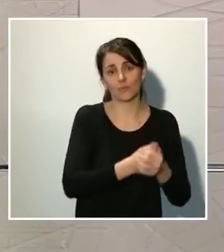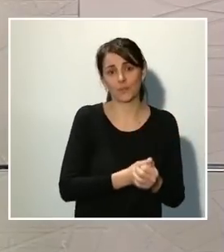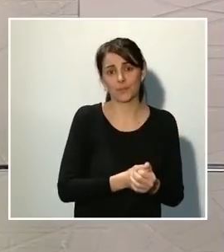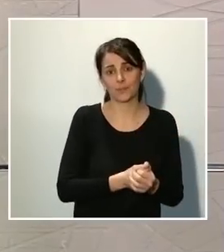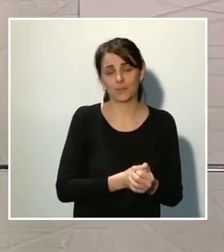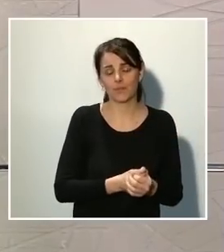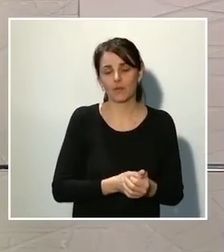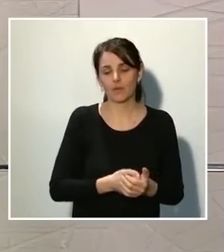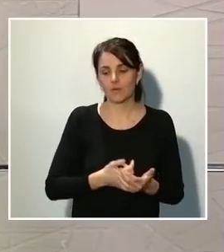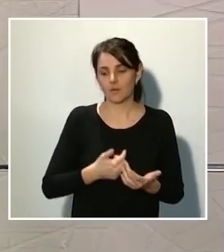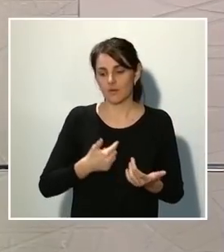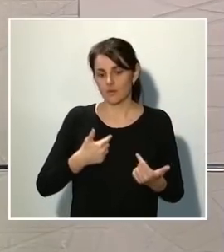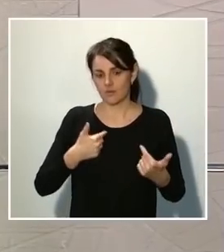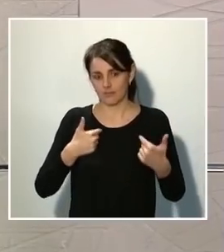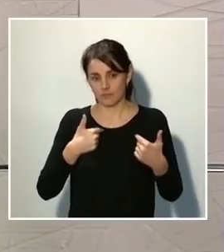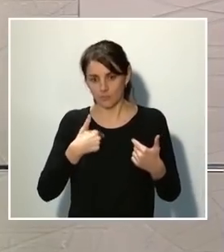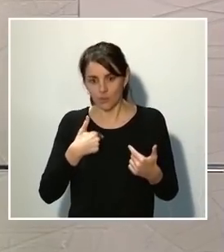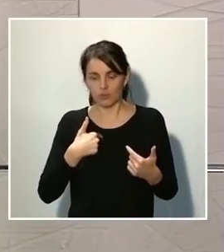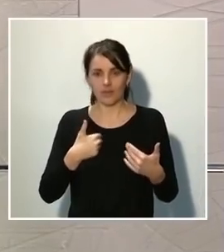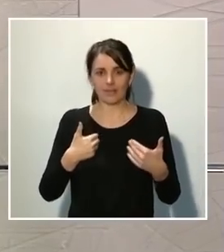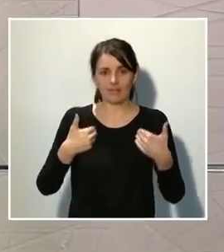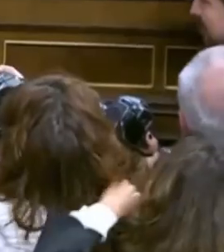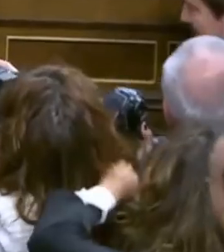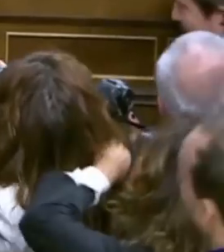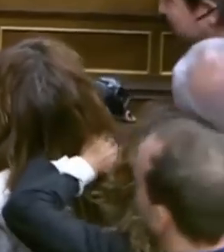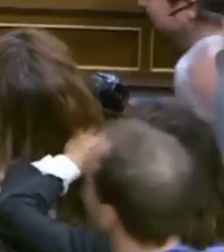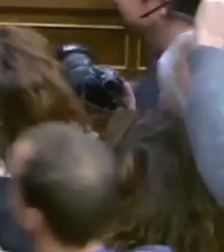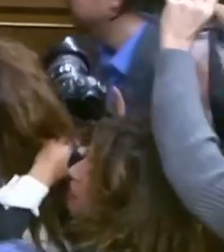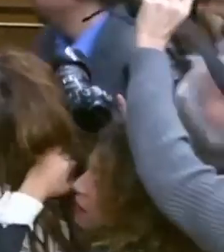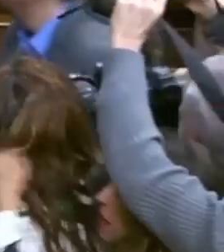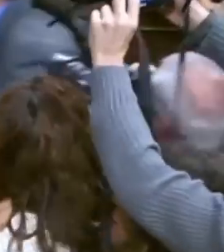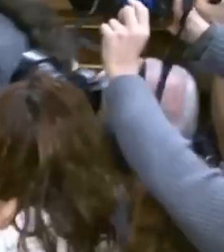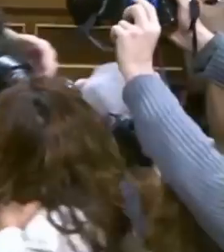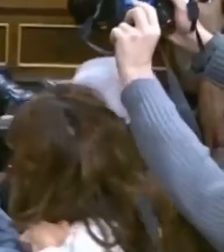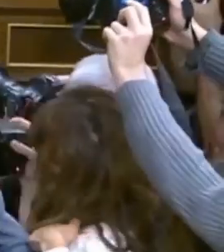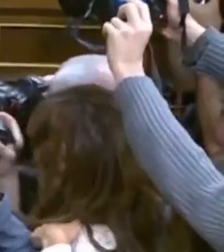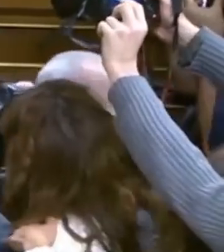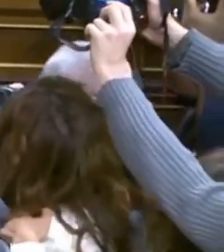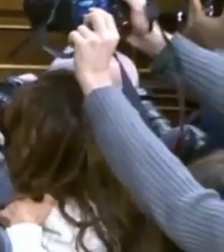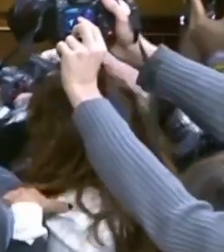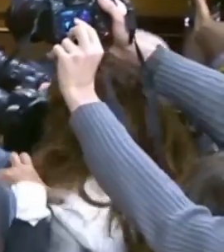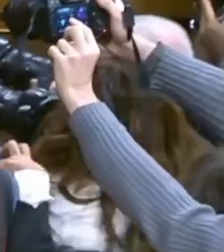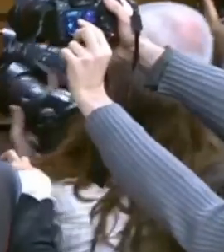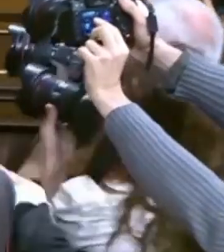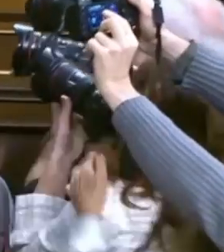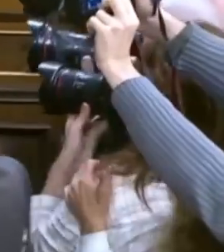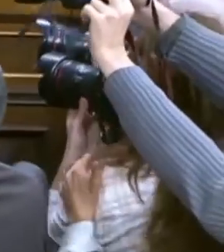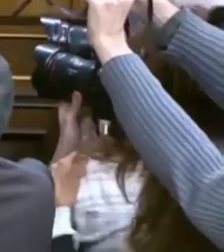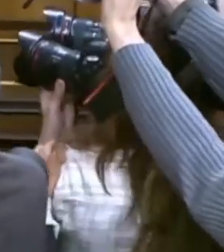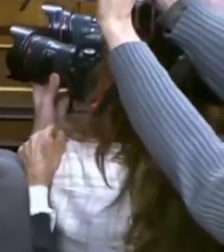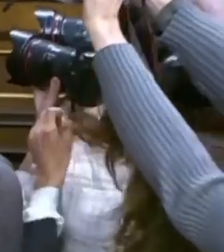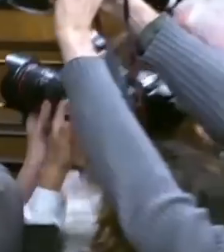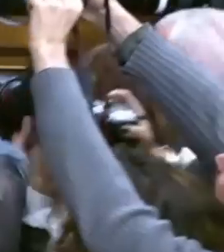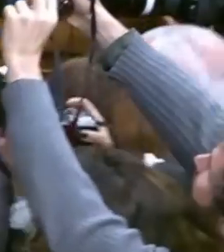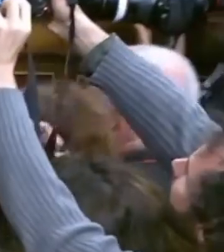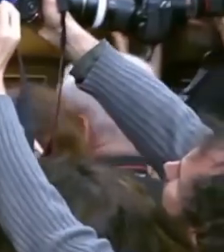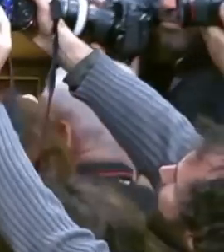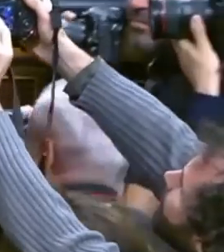Iglesias y Sánchez. No en resolver la mayor alarma sanitaria de